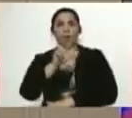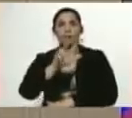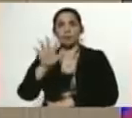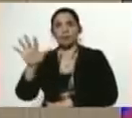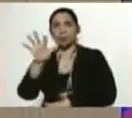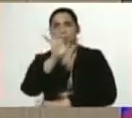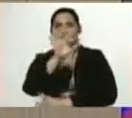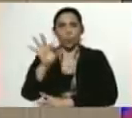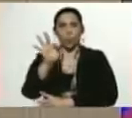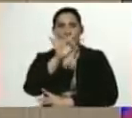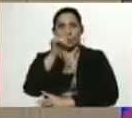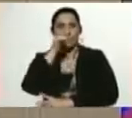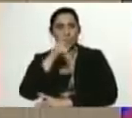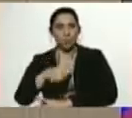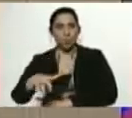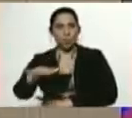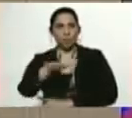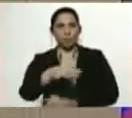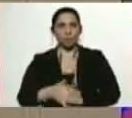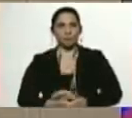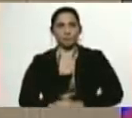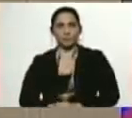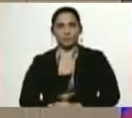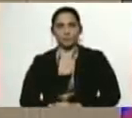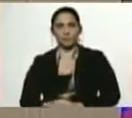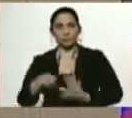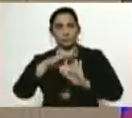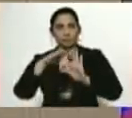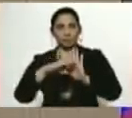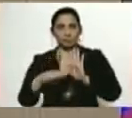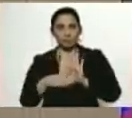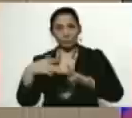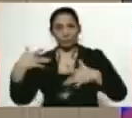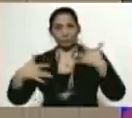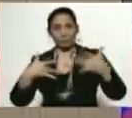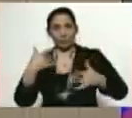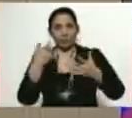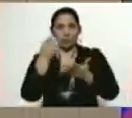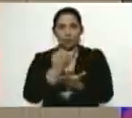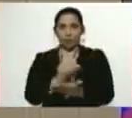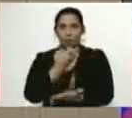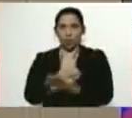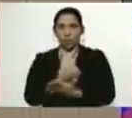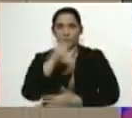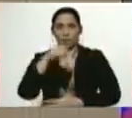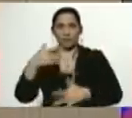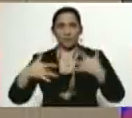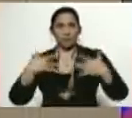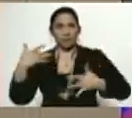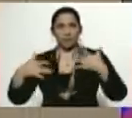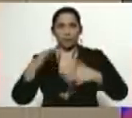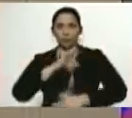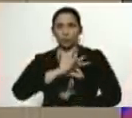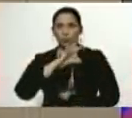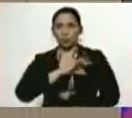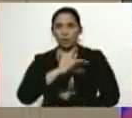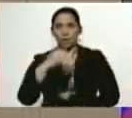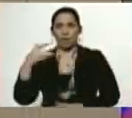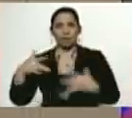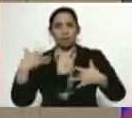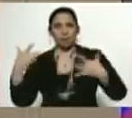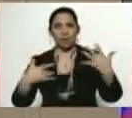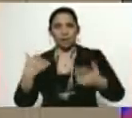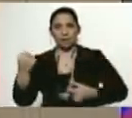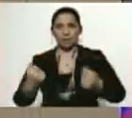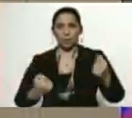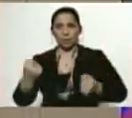35% de la población en cumplimiento de actividades económicas, actividades sociales, actividades de transporte,